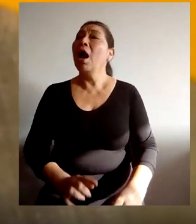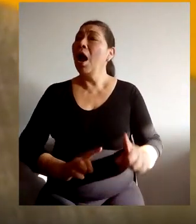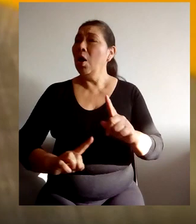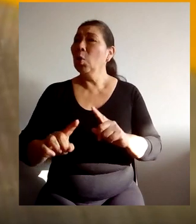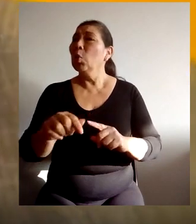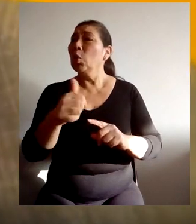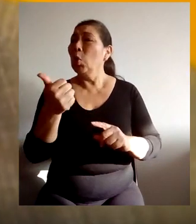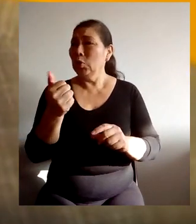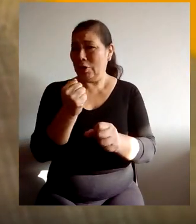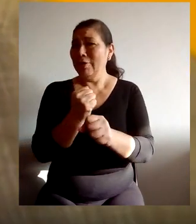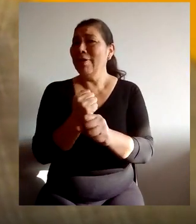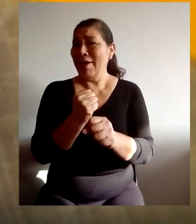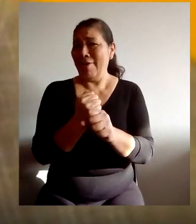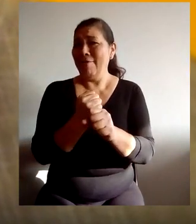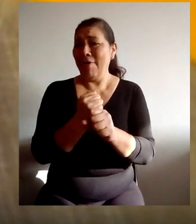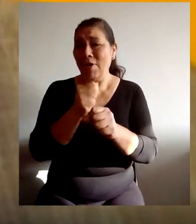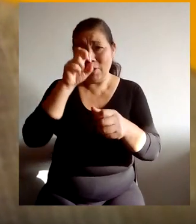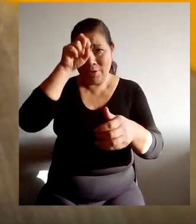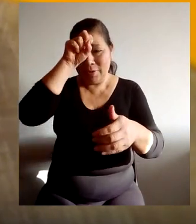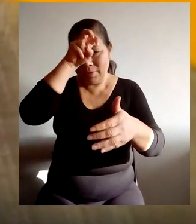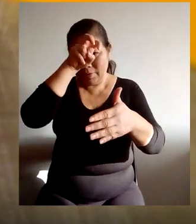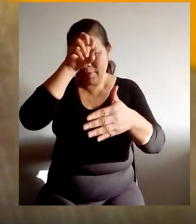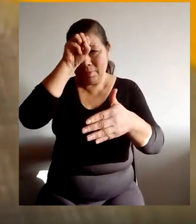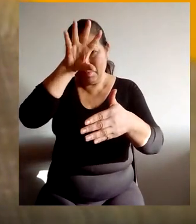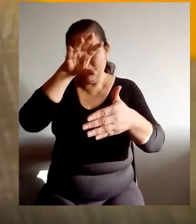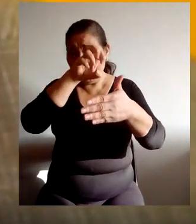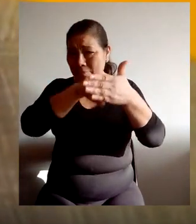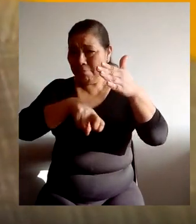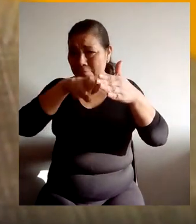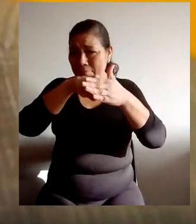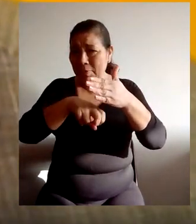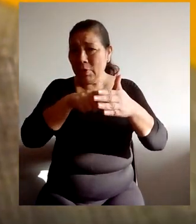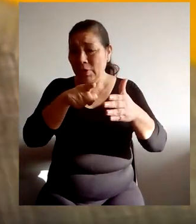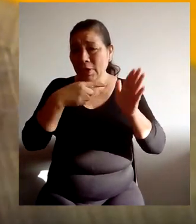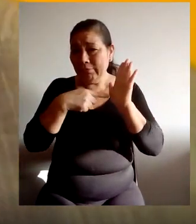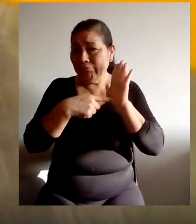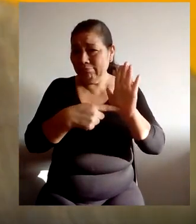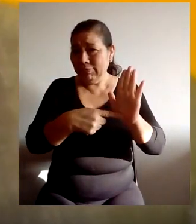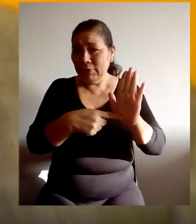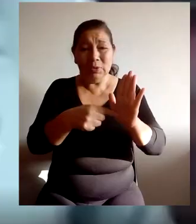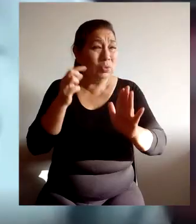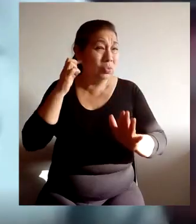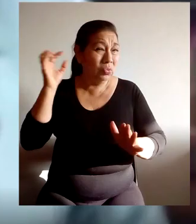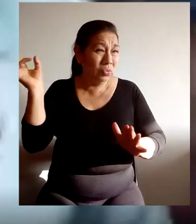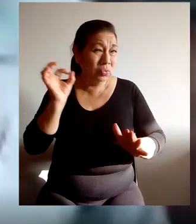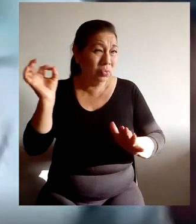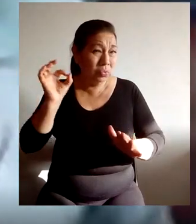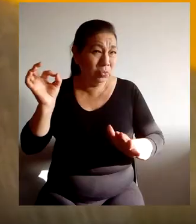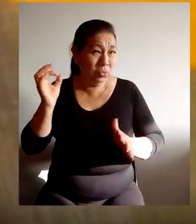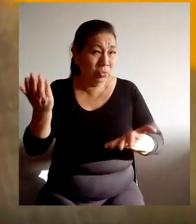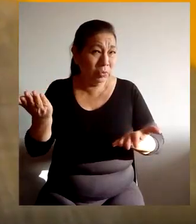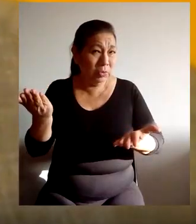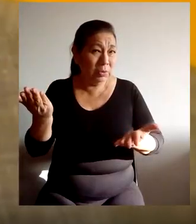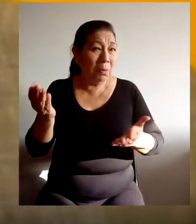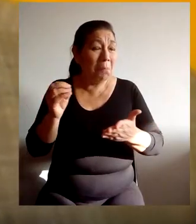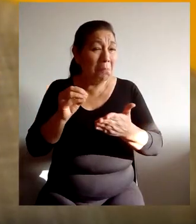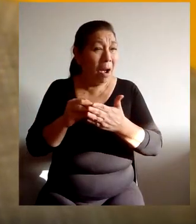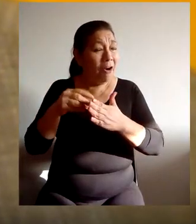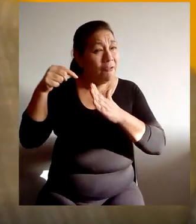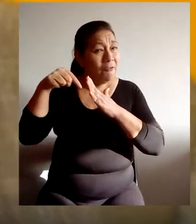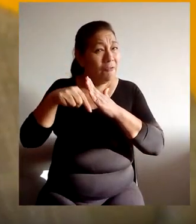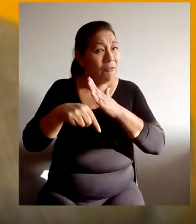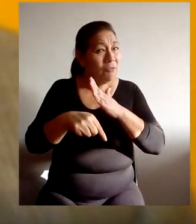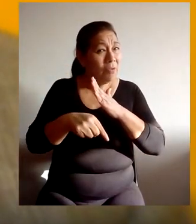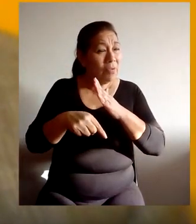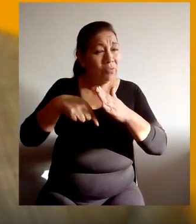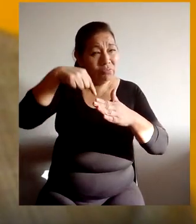al ruido, digamos, con más intensidad que un perforista hay, o perforista sería aquel que está más expuesto al